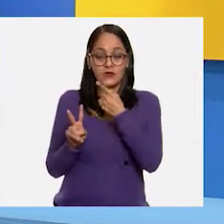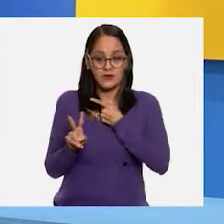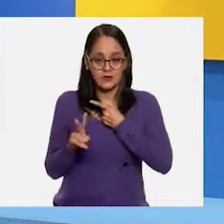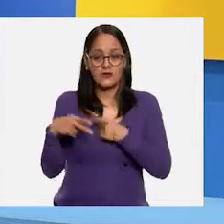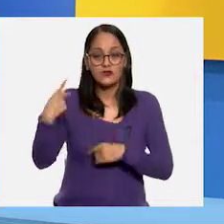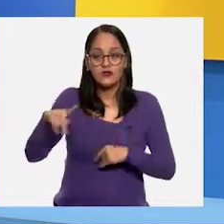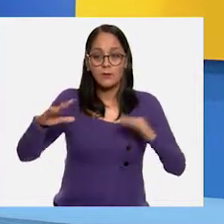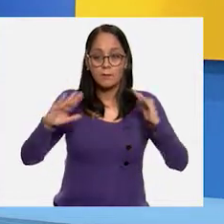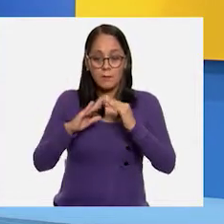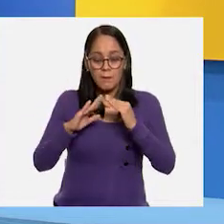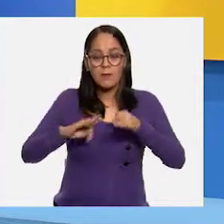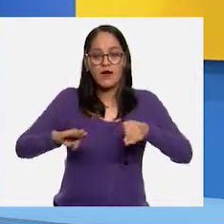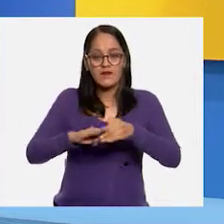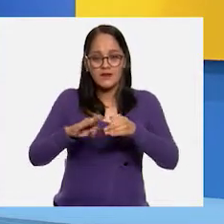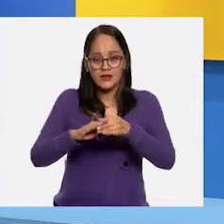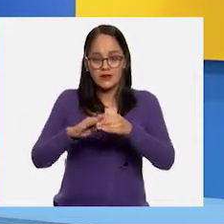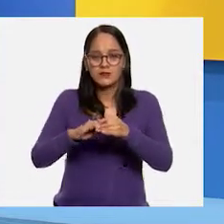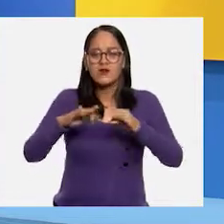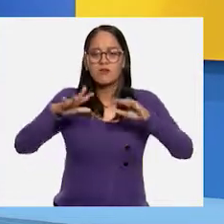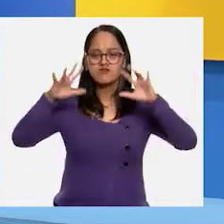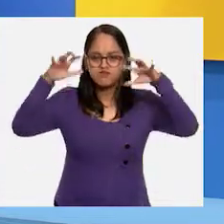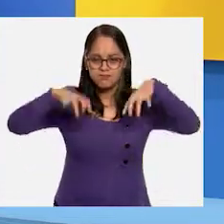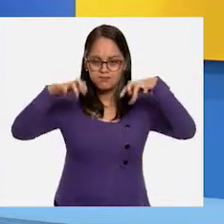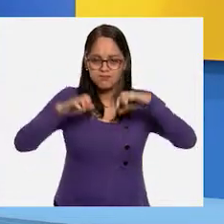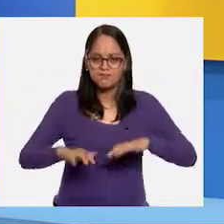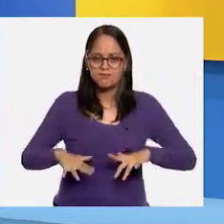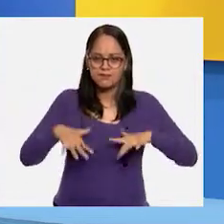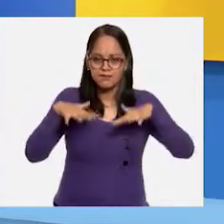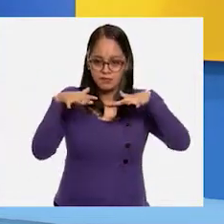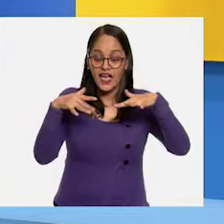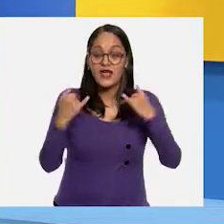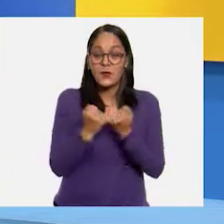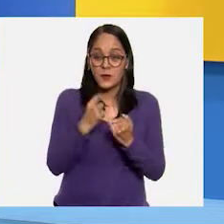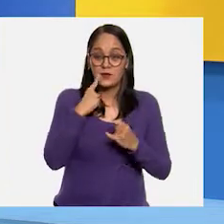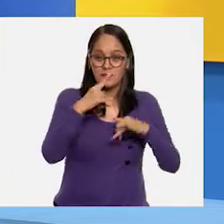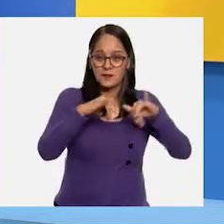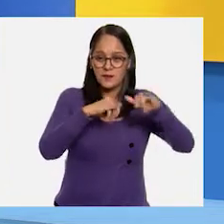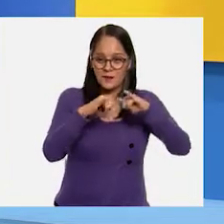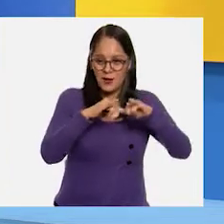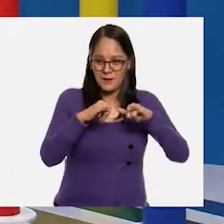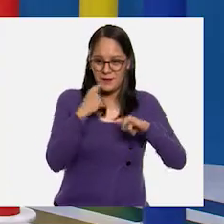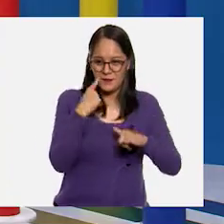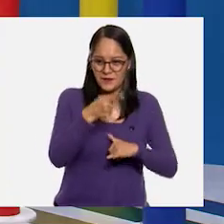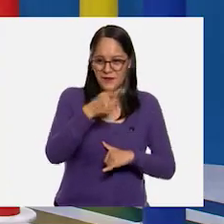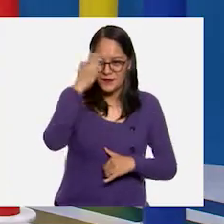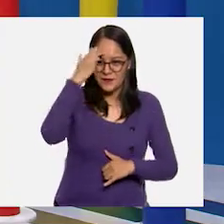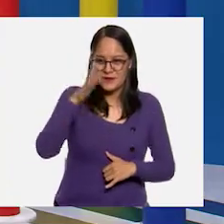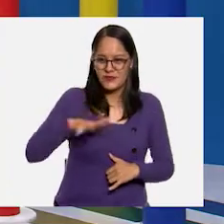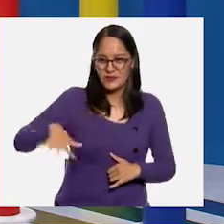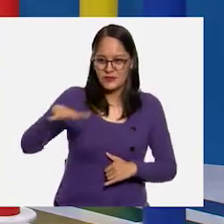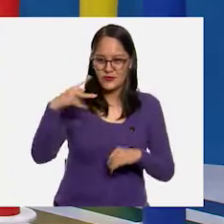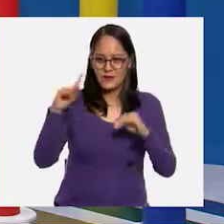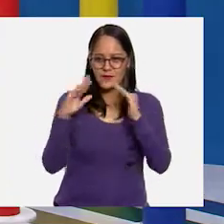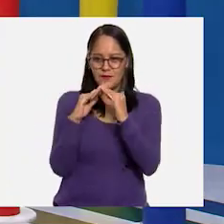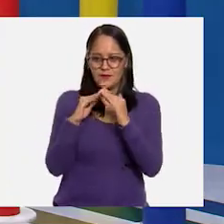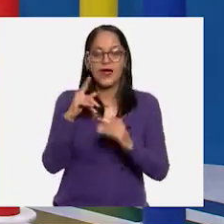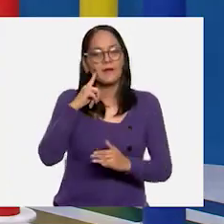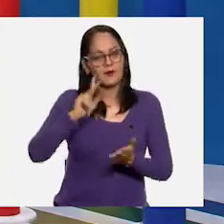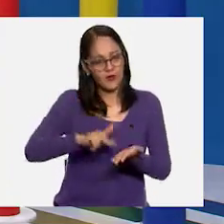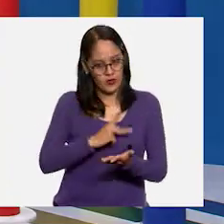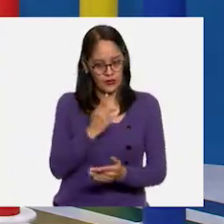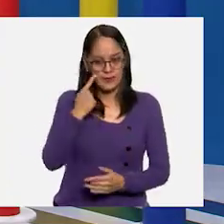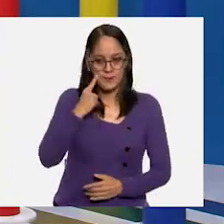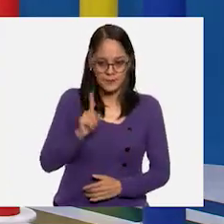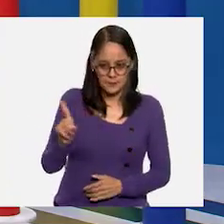sufren inundaciones por los huracanes y hasta lo vimos en el mapa. Exacto. Volvamos a ver lo que nos